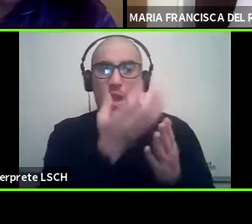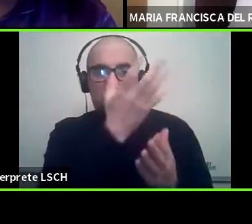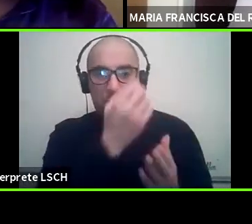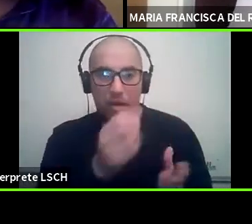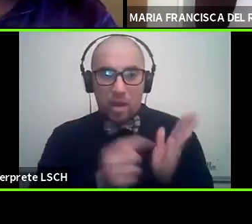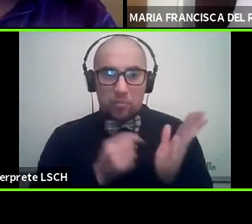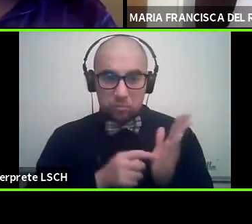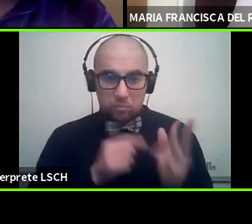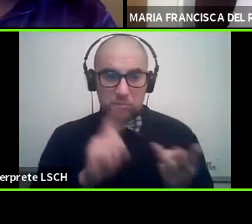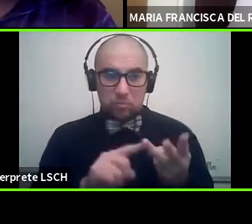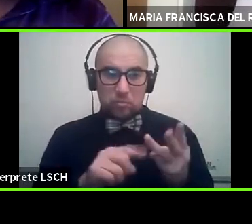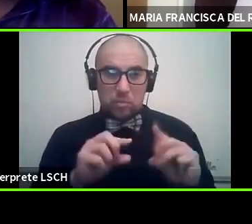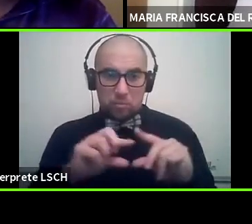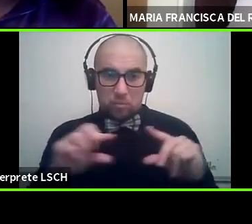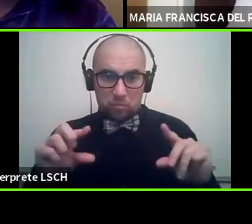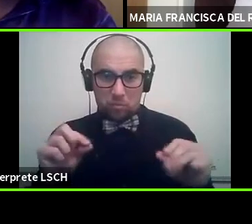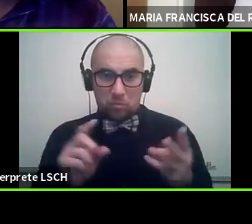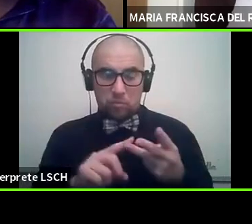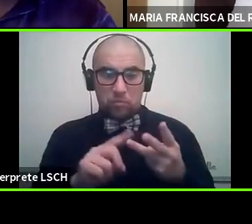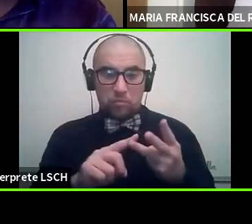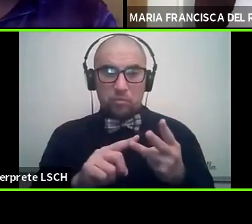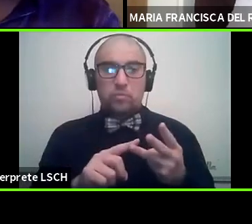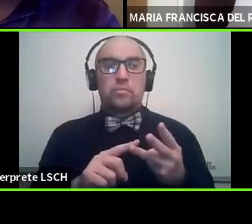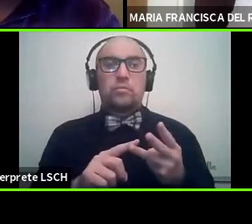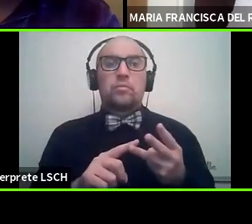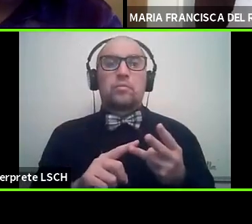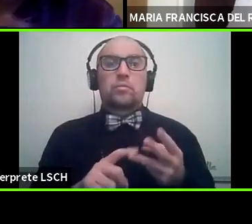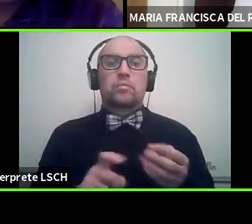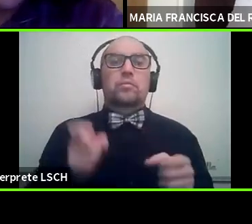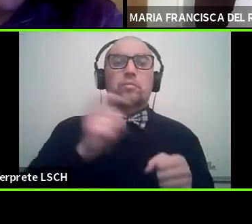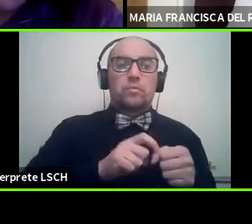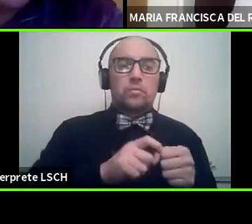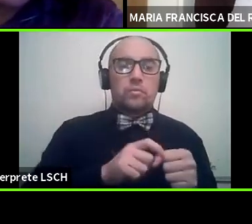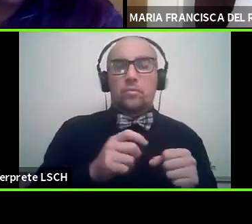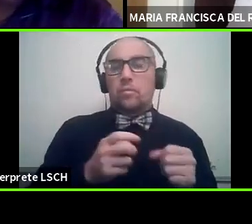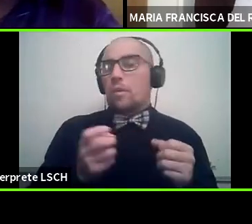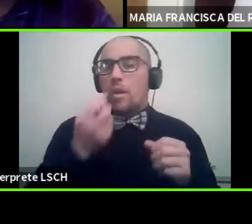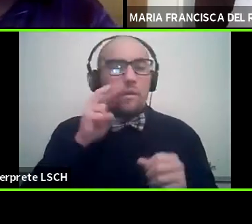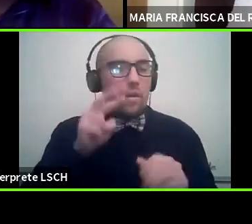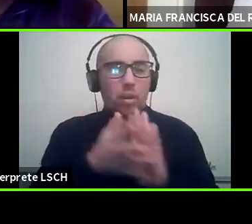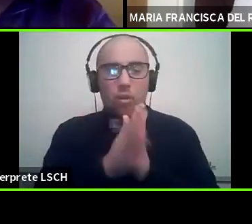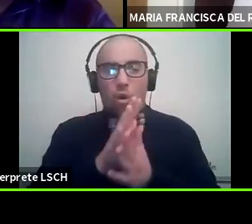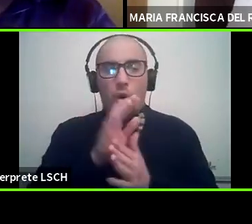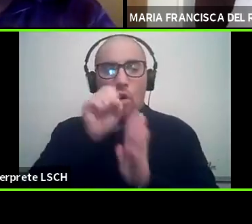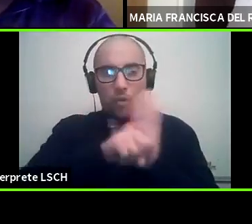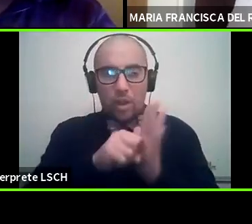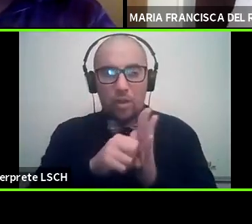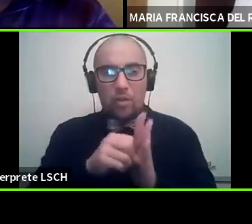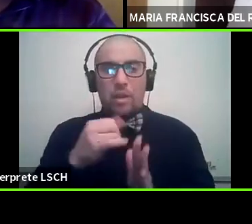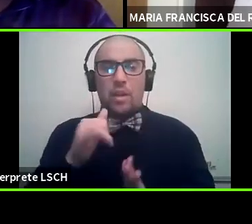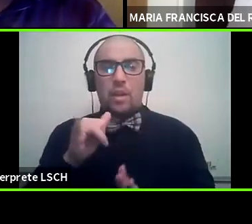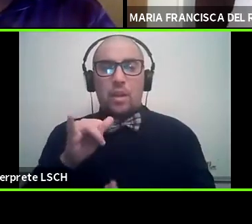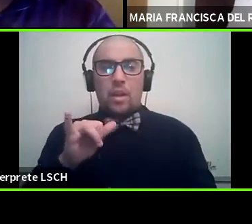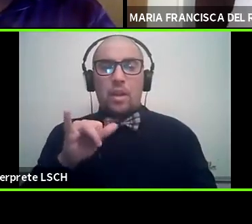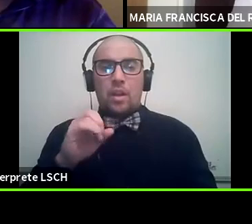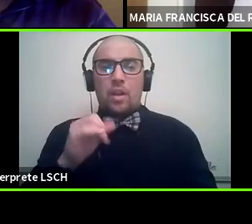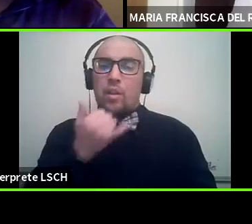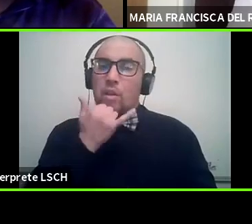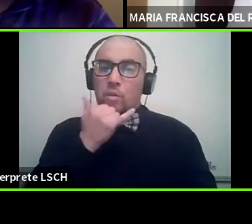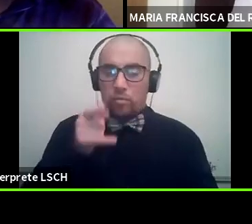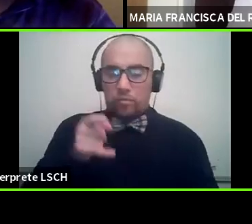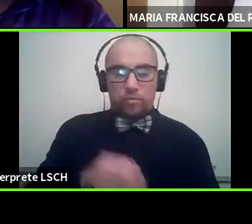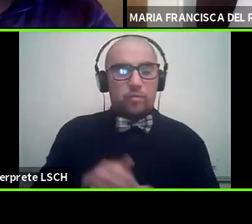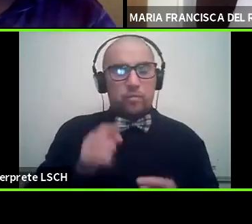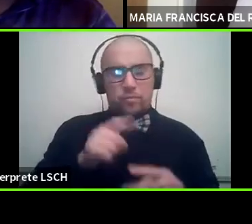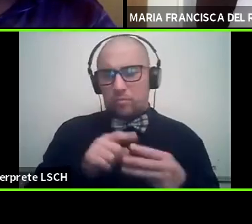aplicación y dejamos nuestro canal donde pueden ingresar a ver todos los videos de la youtuber. Así que miren,